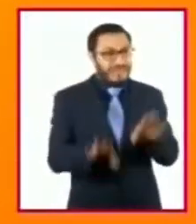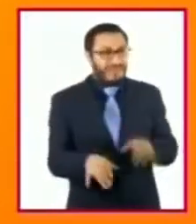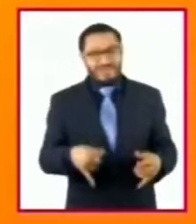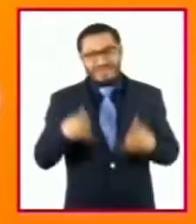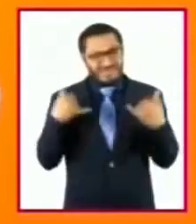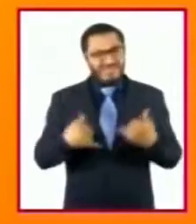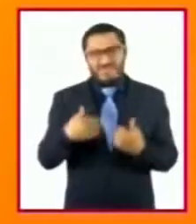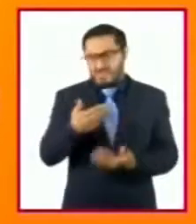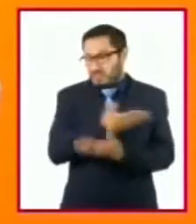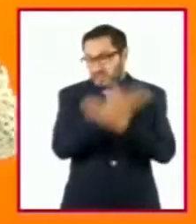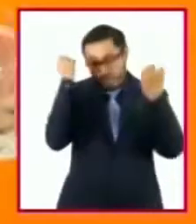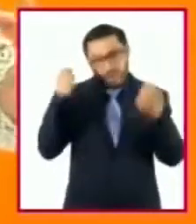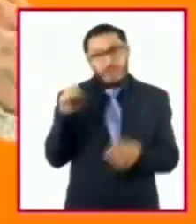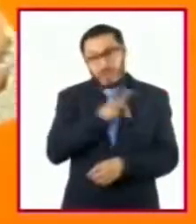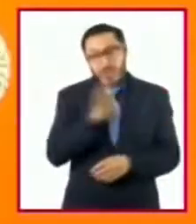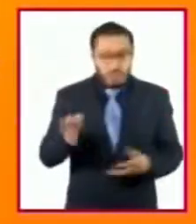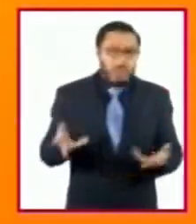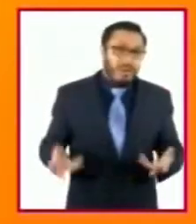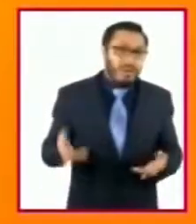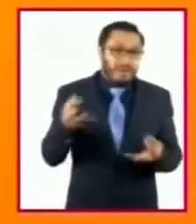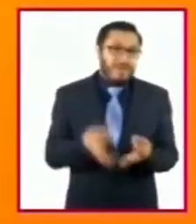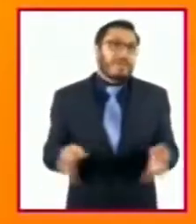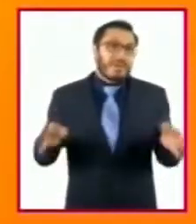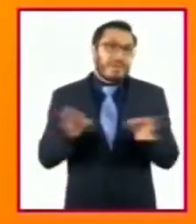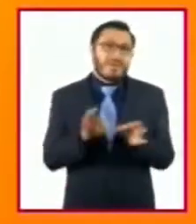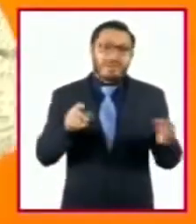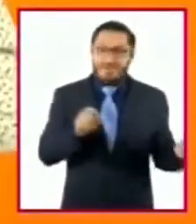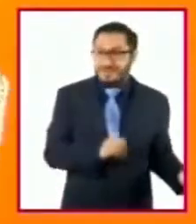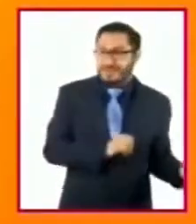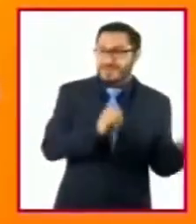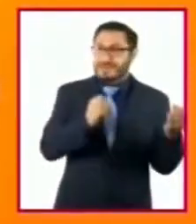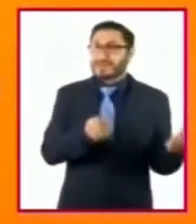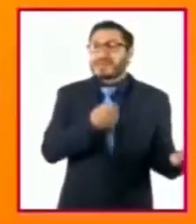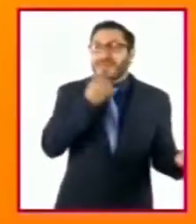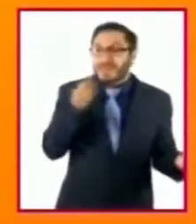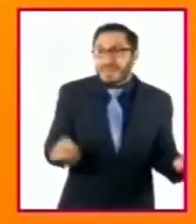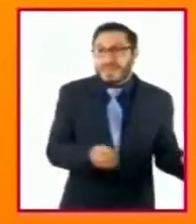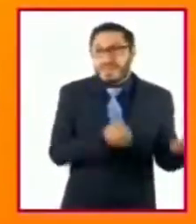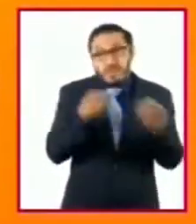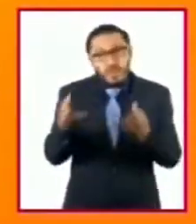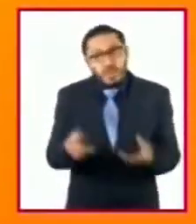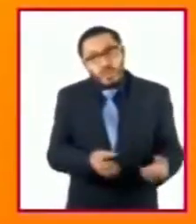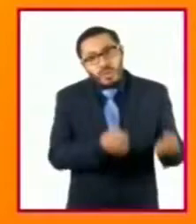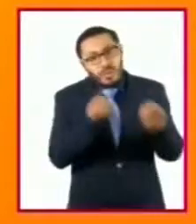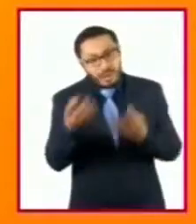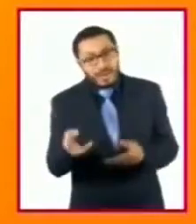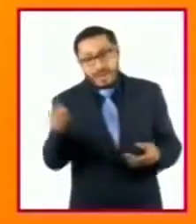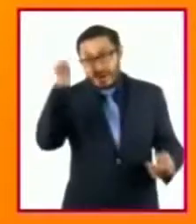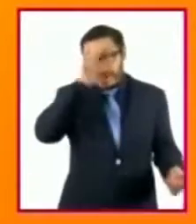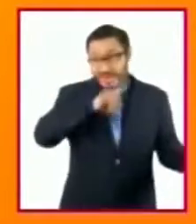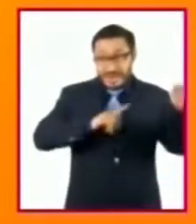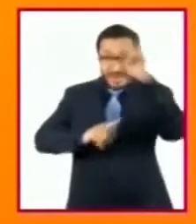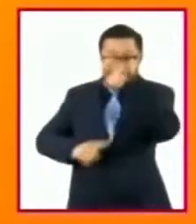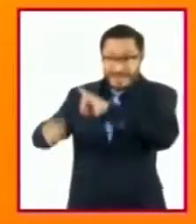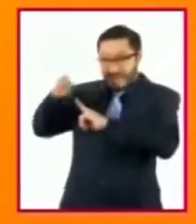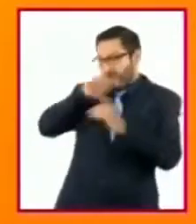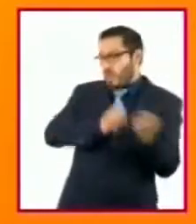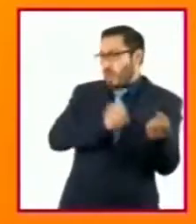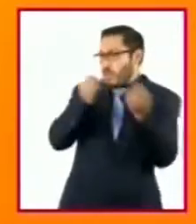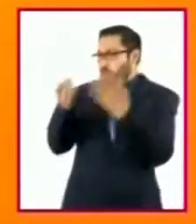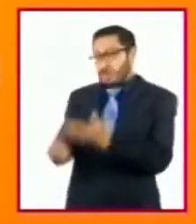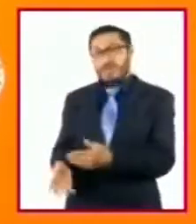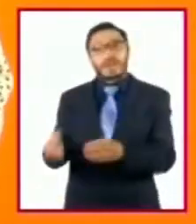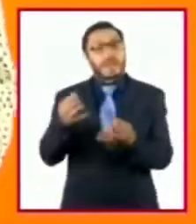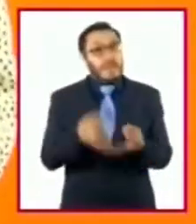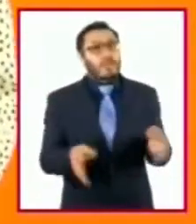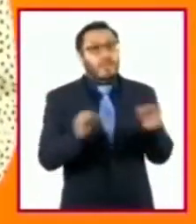eso. Entonces es importante la referencia externa, es importante escuchar de los demás cuando me felicitan, cuando